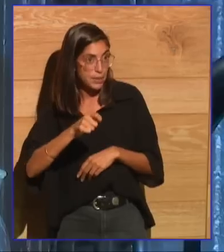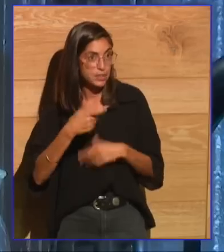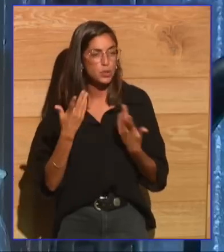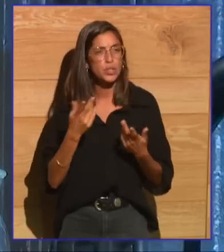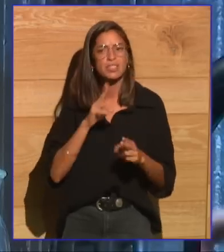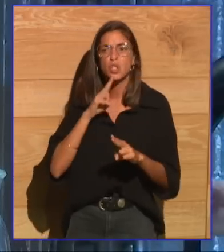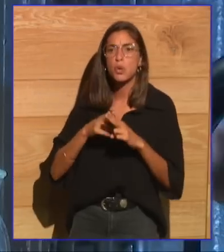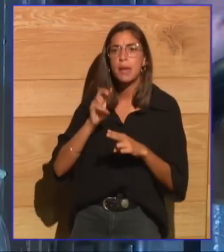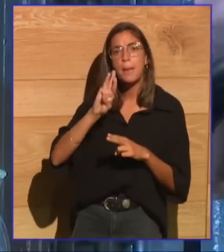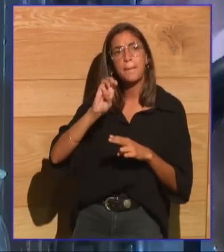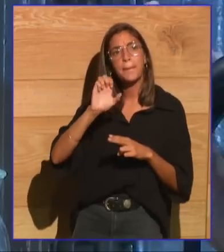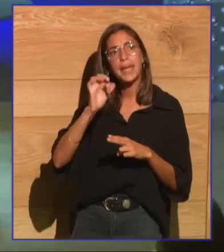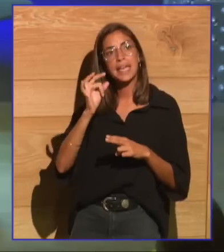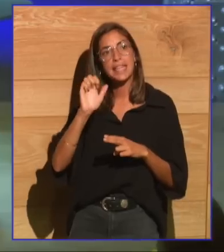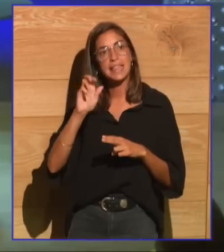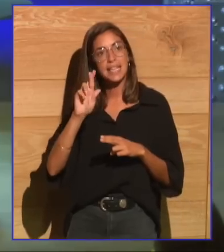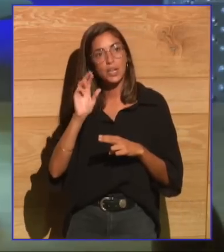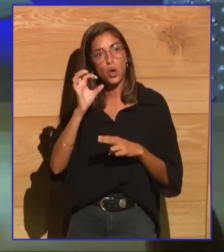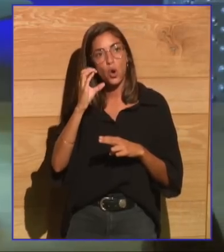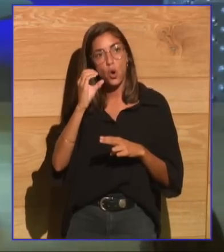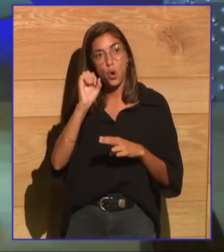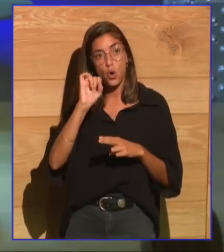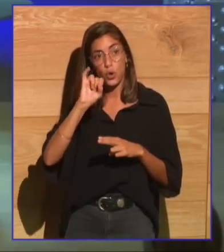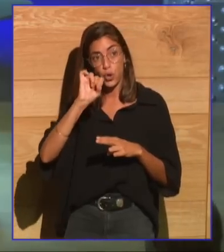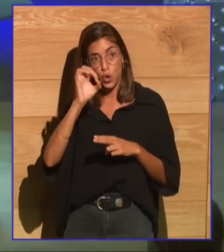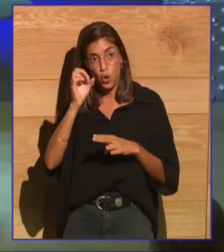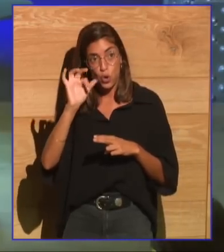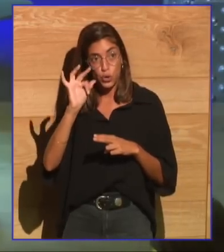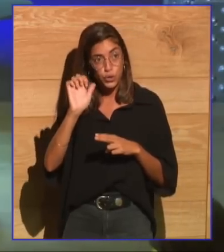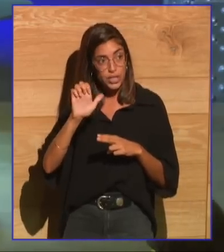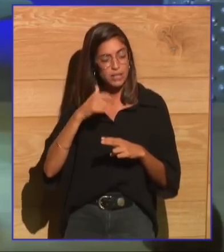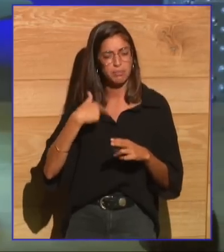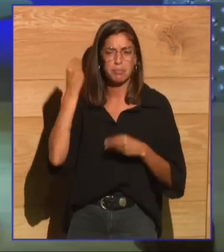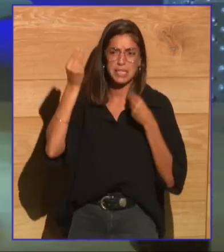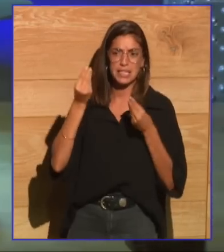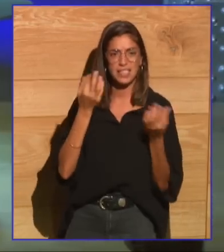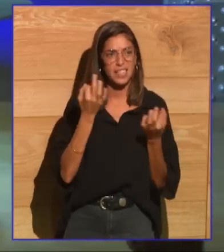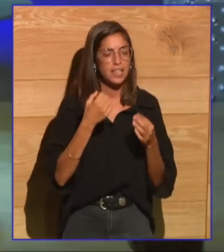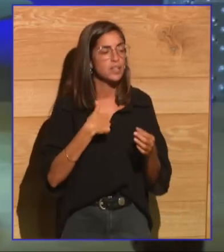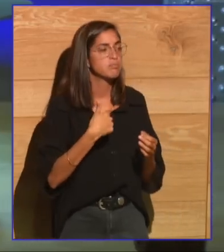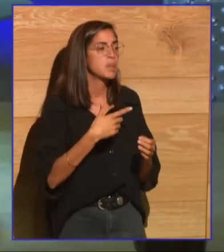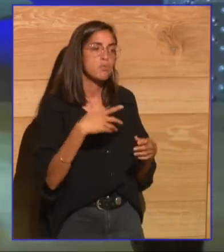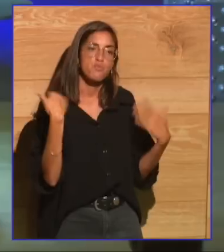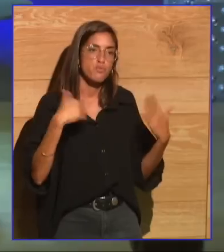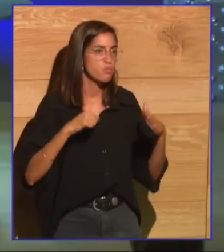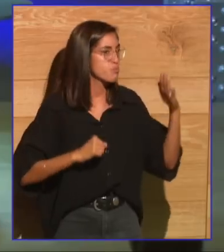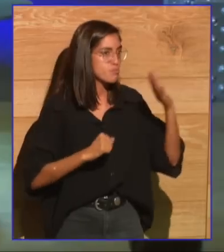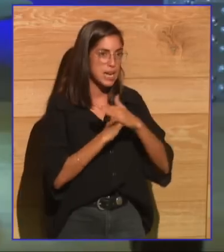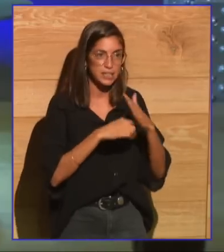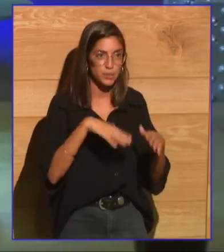coyote es como volar máximo máximo porque llamar lobo león yo que sé